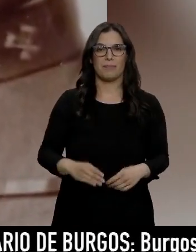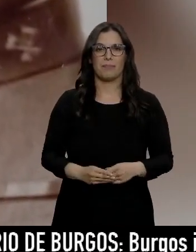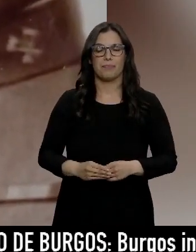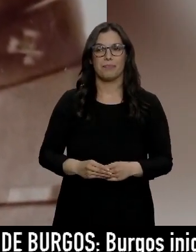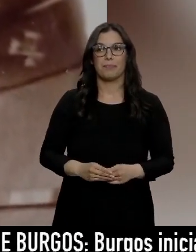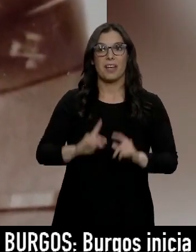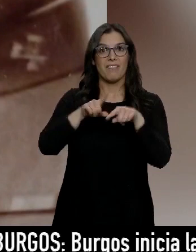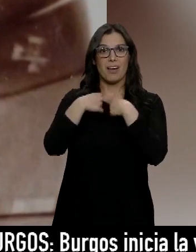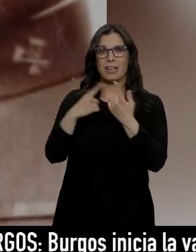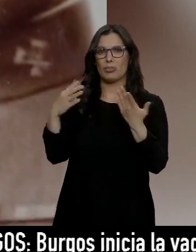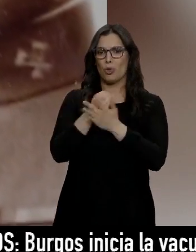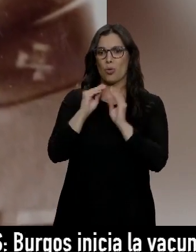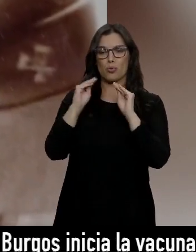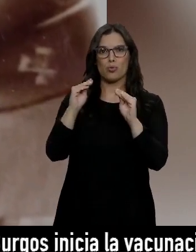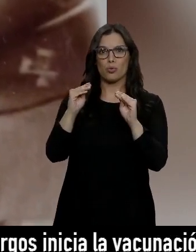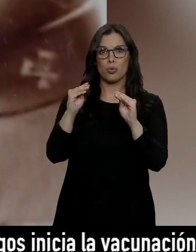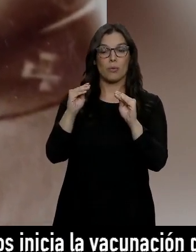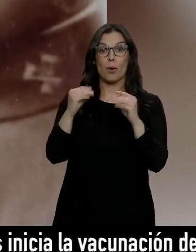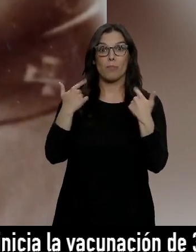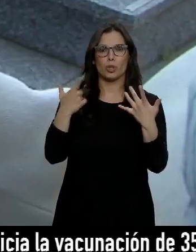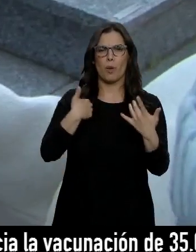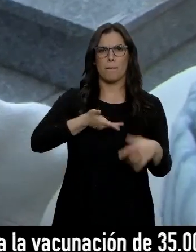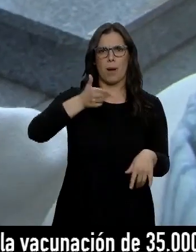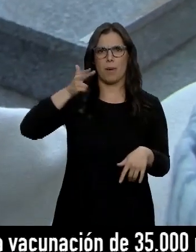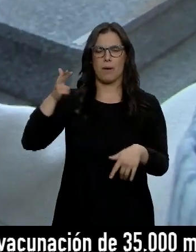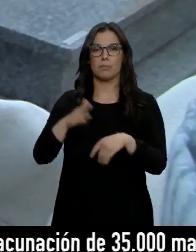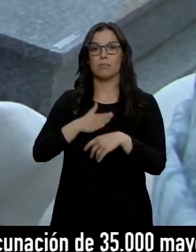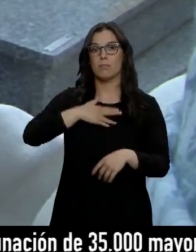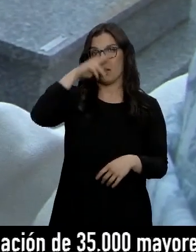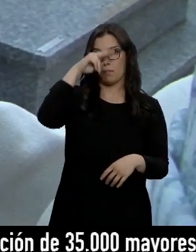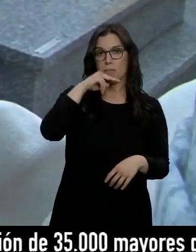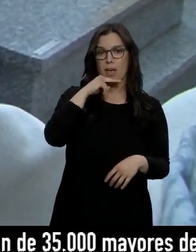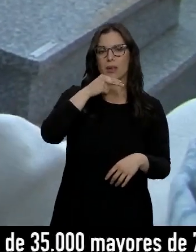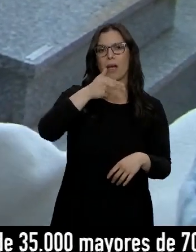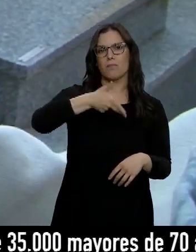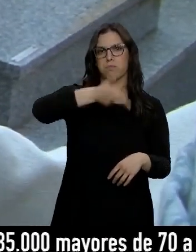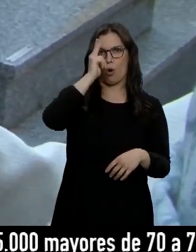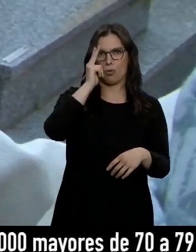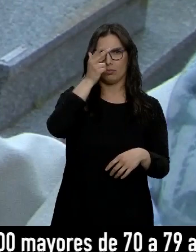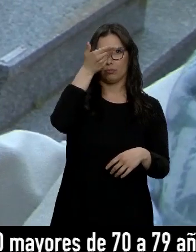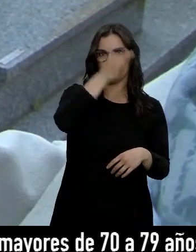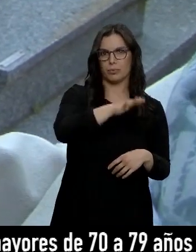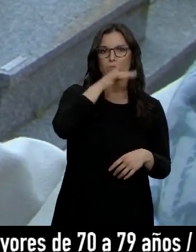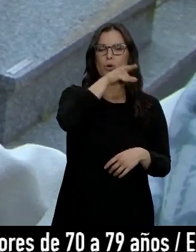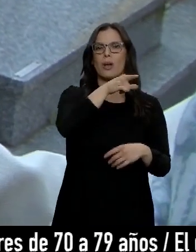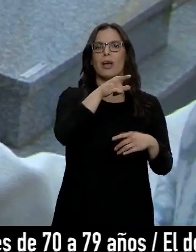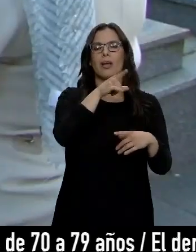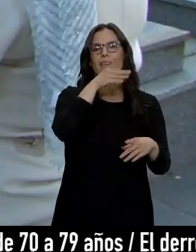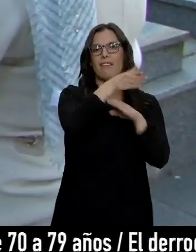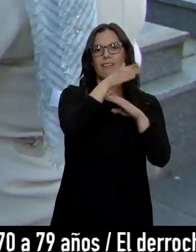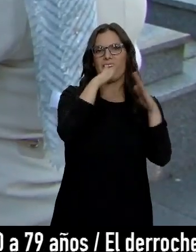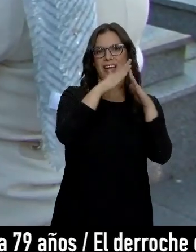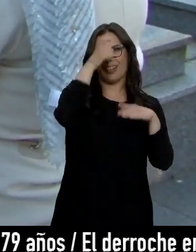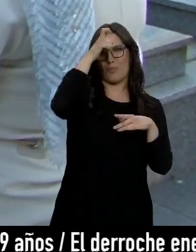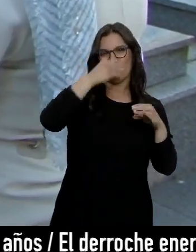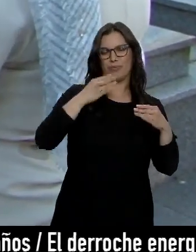Era toda su familia, pero se la arrebataron demasiado pronto. Mi padre le fusilaron porque pertenecía a la Casa del Pueblo.